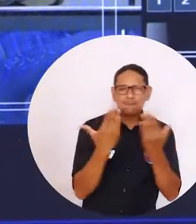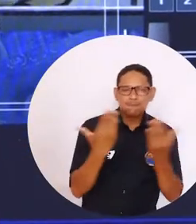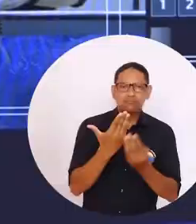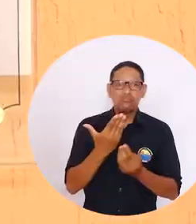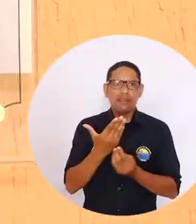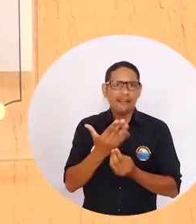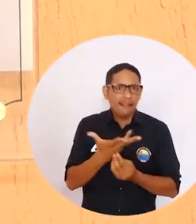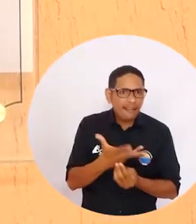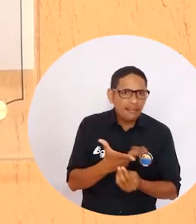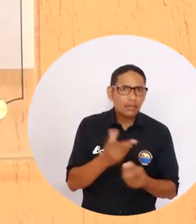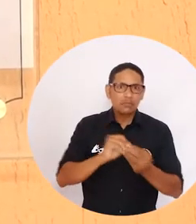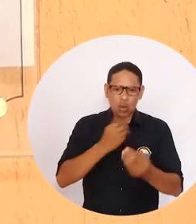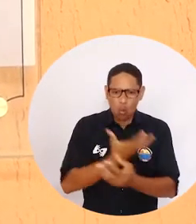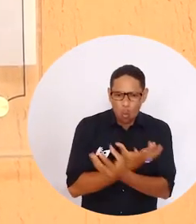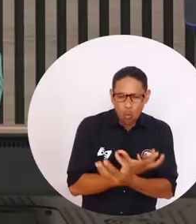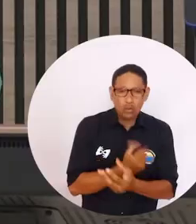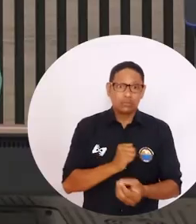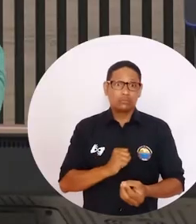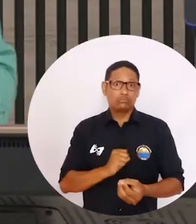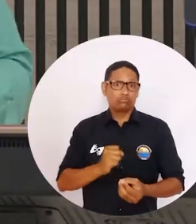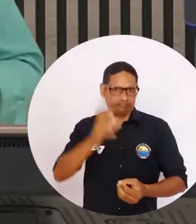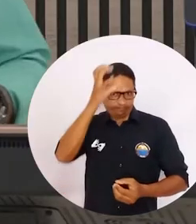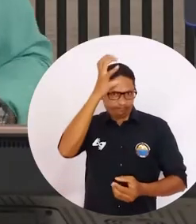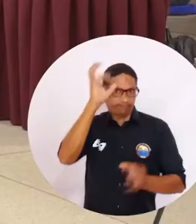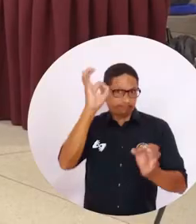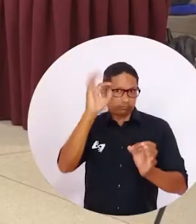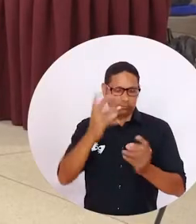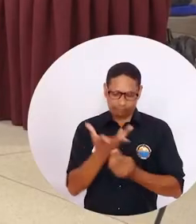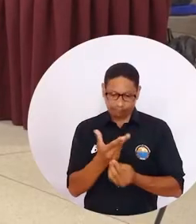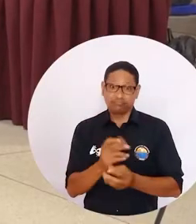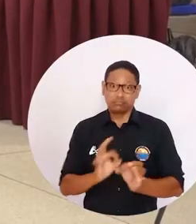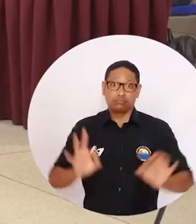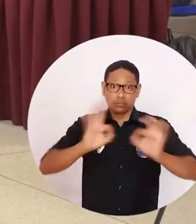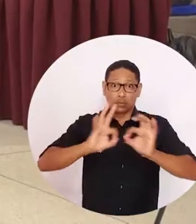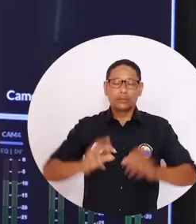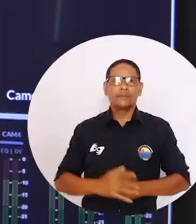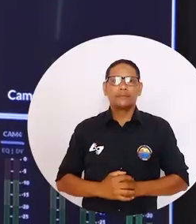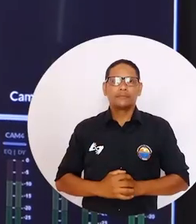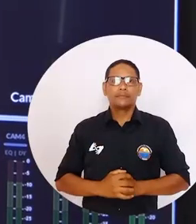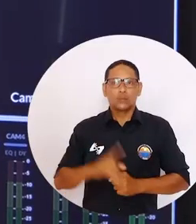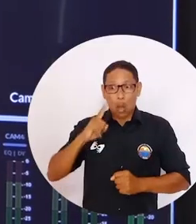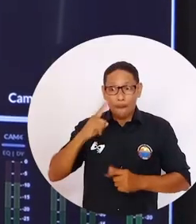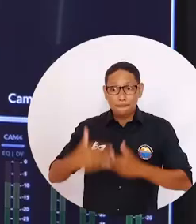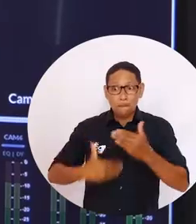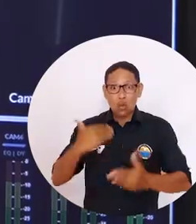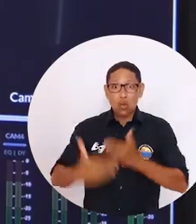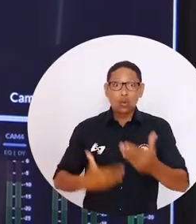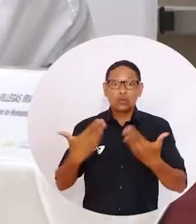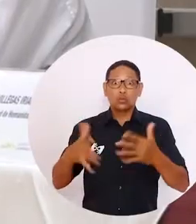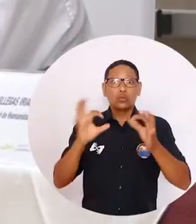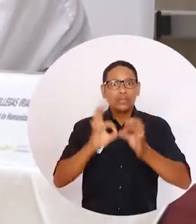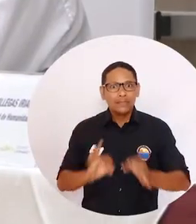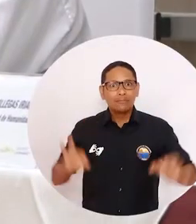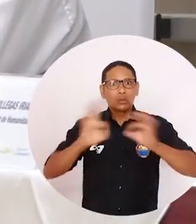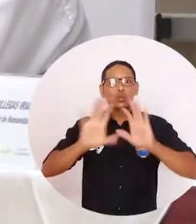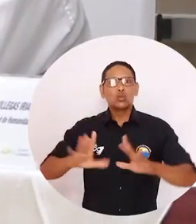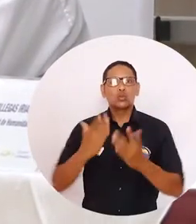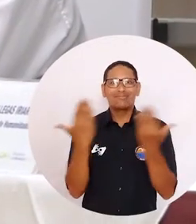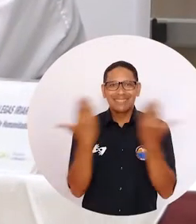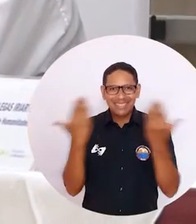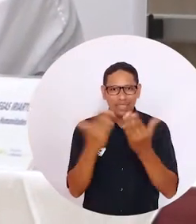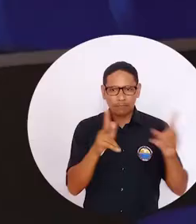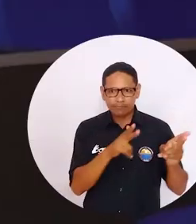y en general las artes y la generación de nuevo conocimiento, no solo científico, sino también artístico. Fue un proceso muy relevante para el programa de